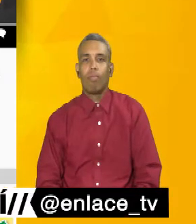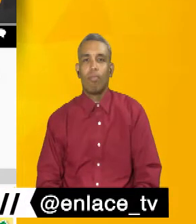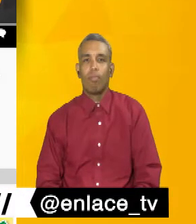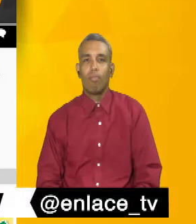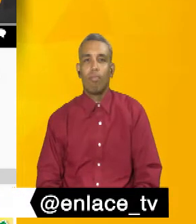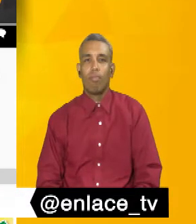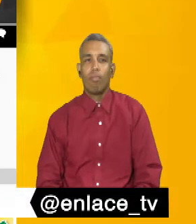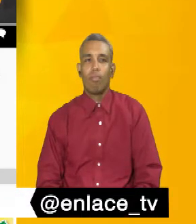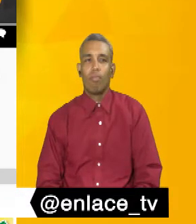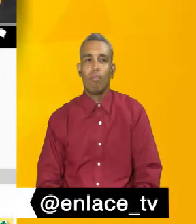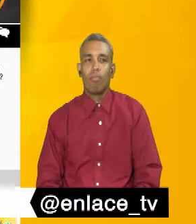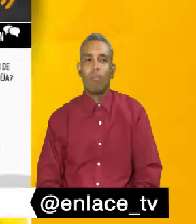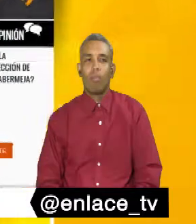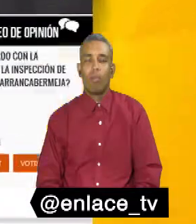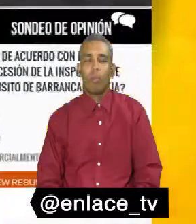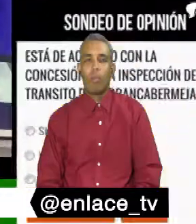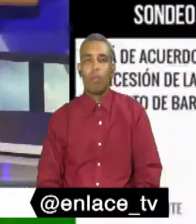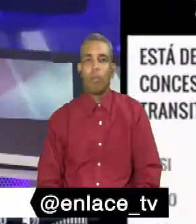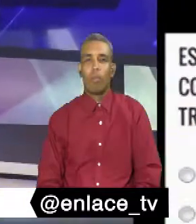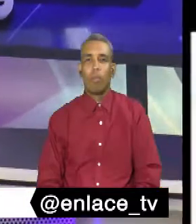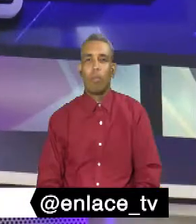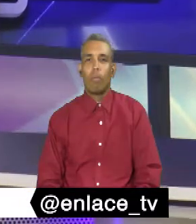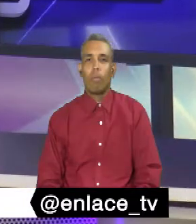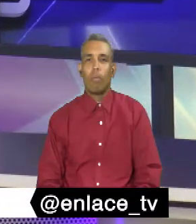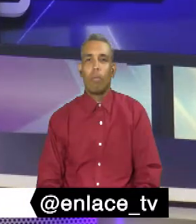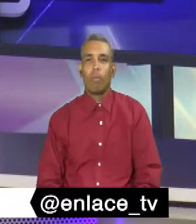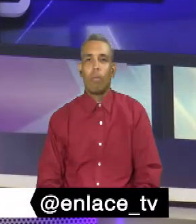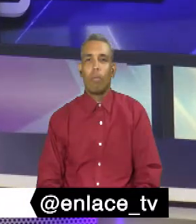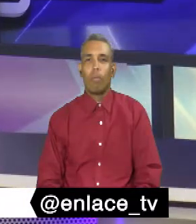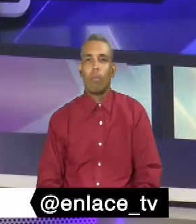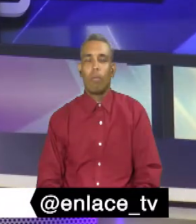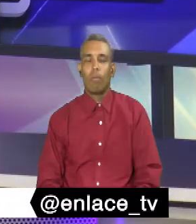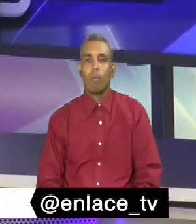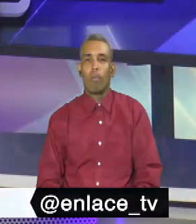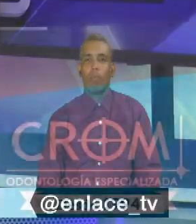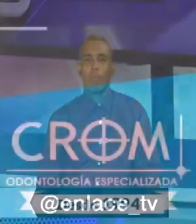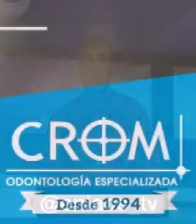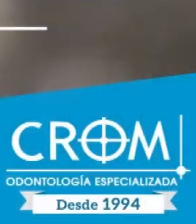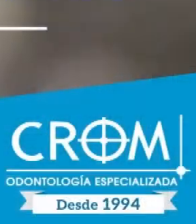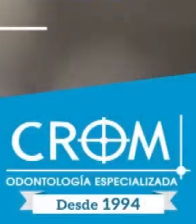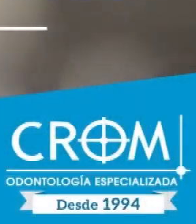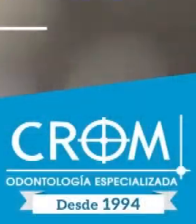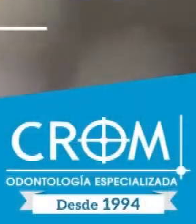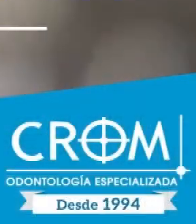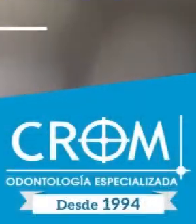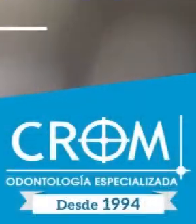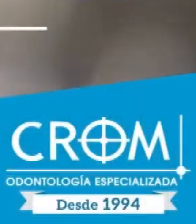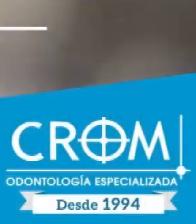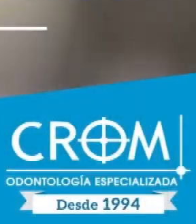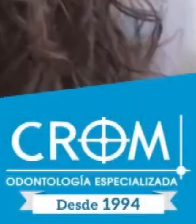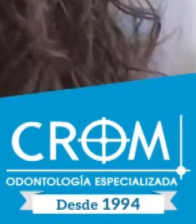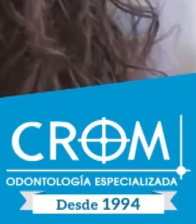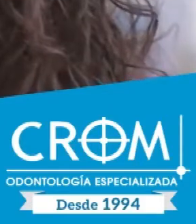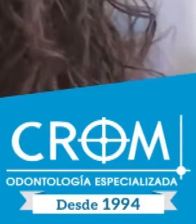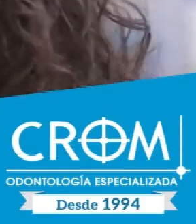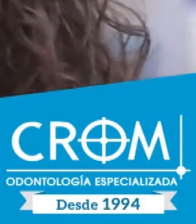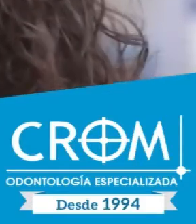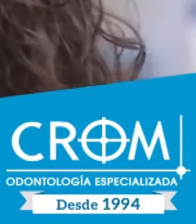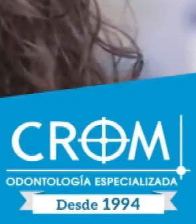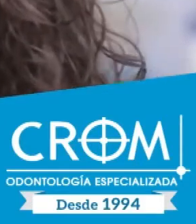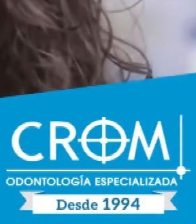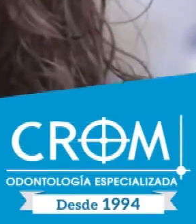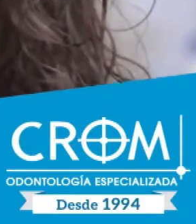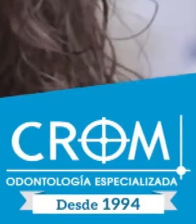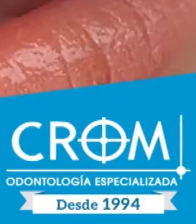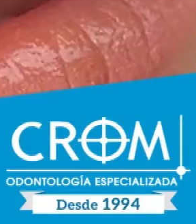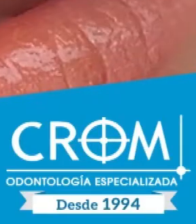nuestra plataforma virtual. Si quiere que no se note su ortodoncia, los brackets transparentes son para usted.